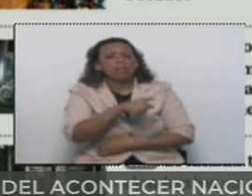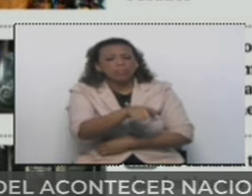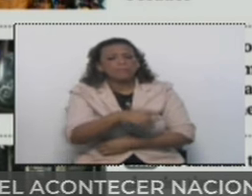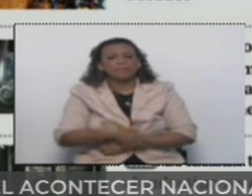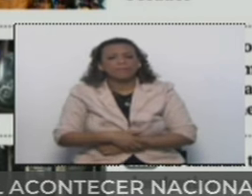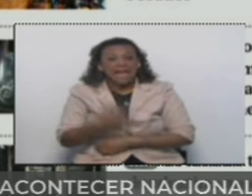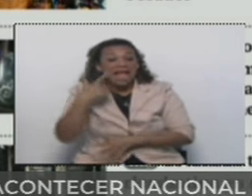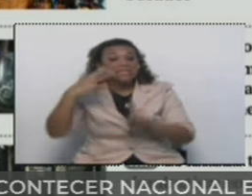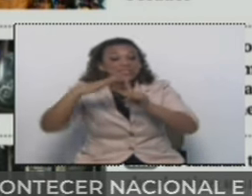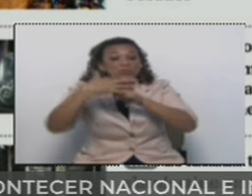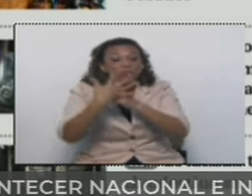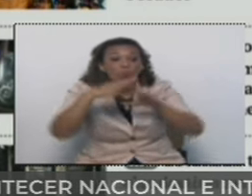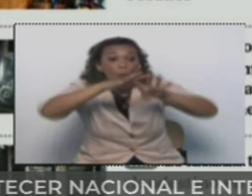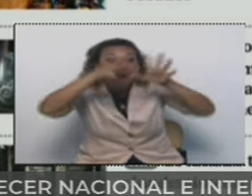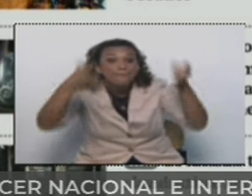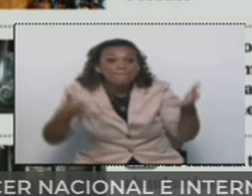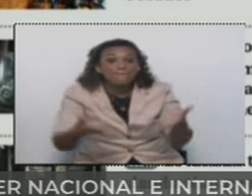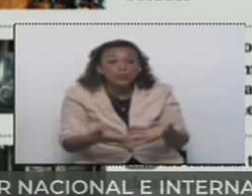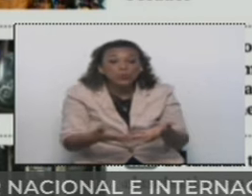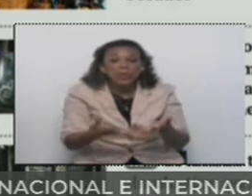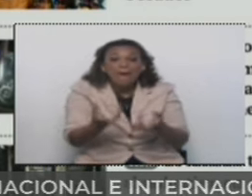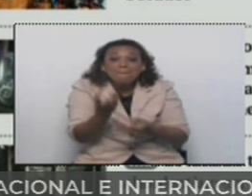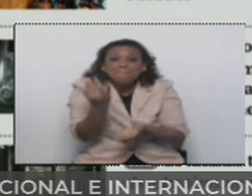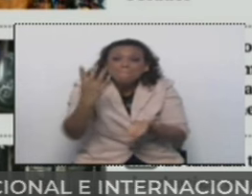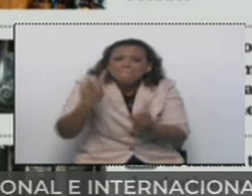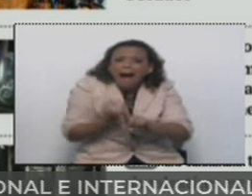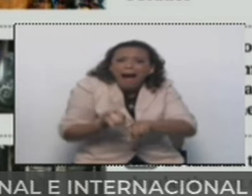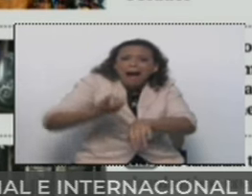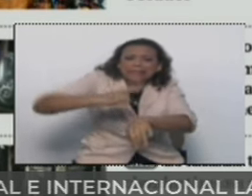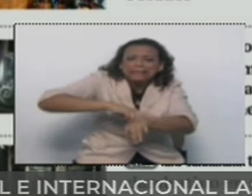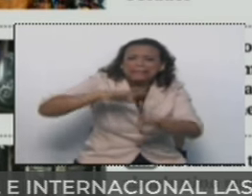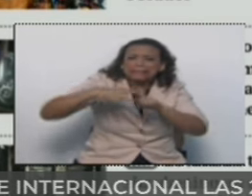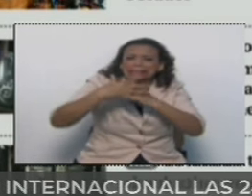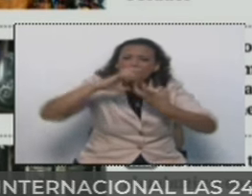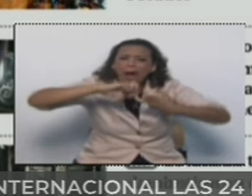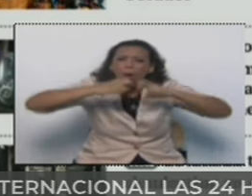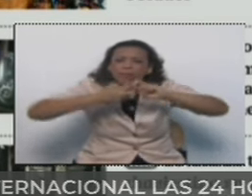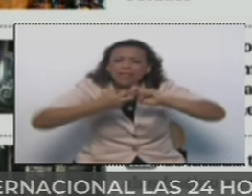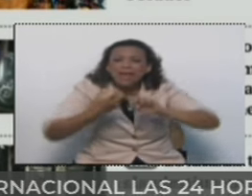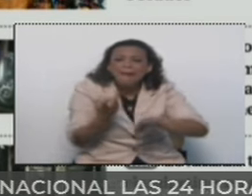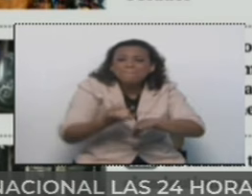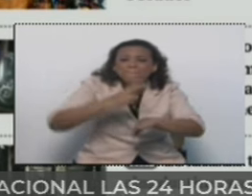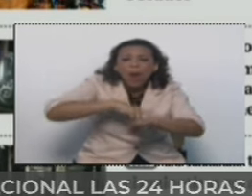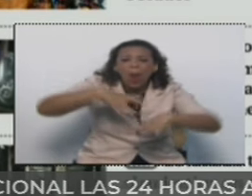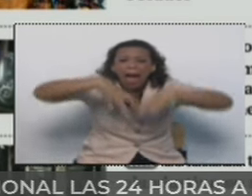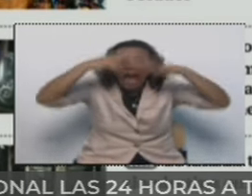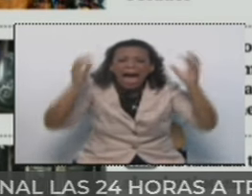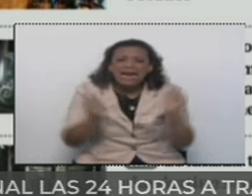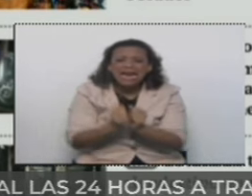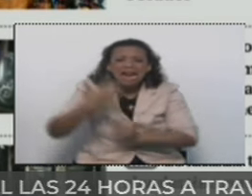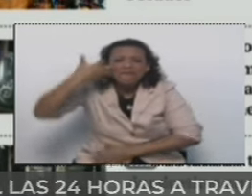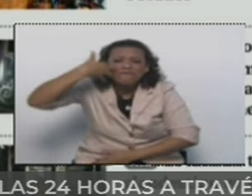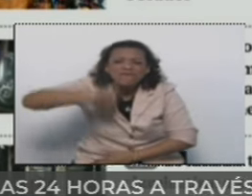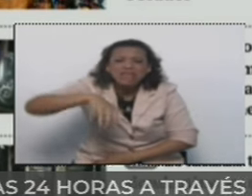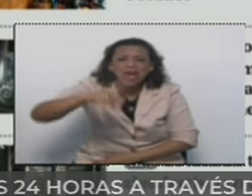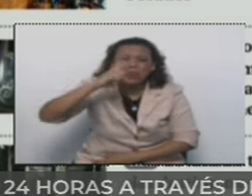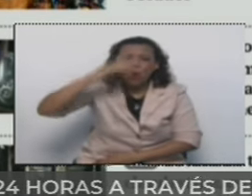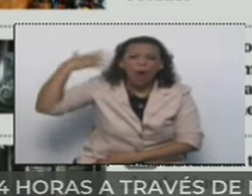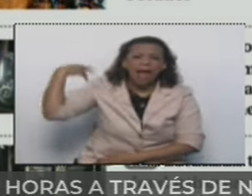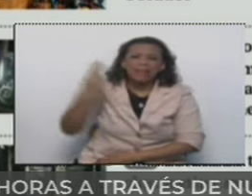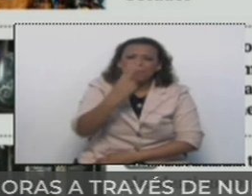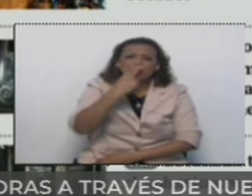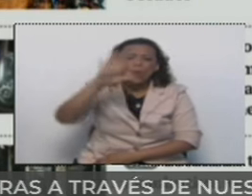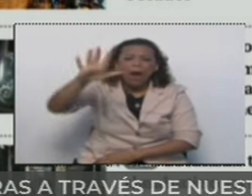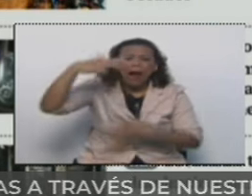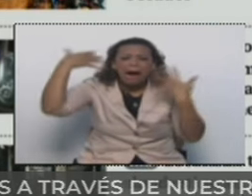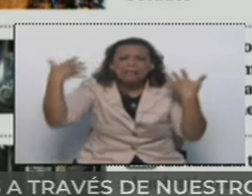la situación en el mundo estaba más complicada que durante la Guerra Fría, porque en la Guerra Fría había límites, había líneas rojas, y